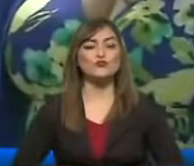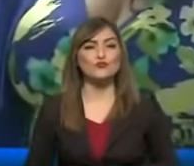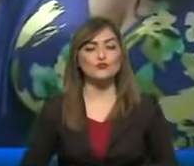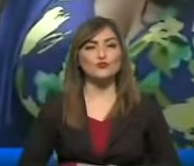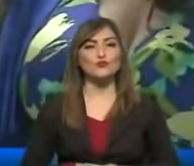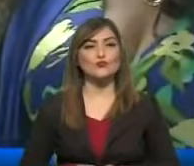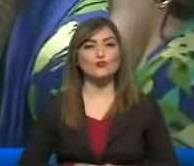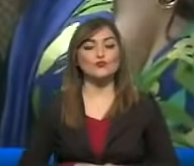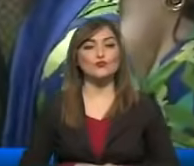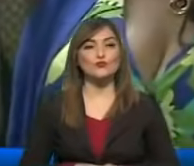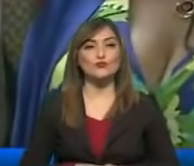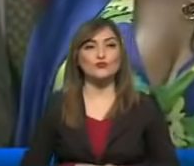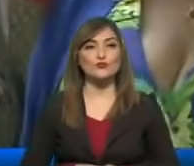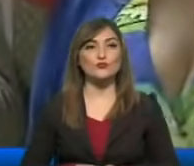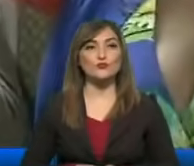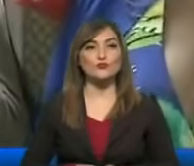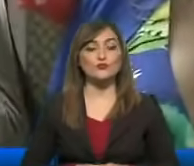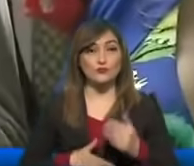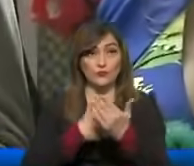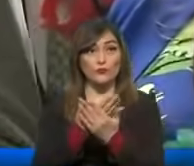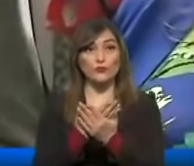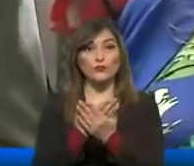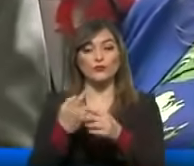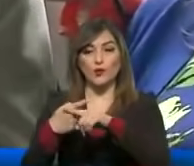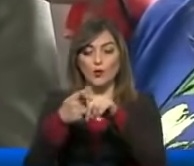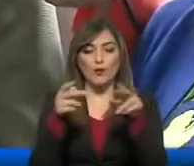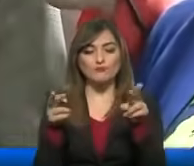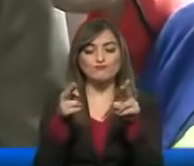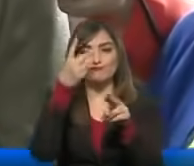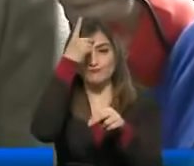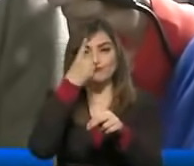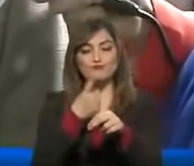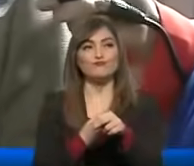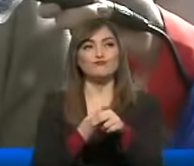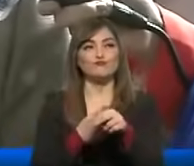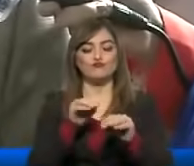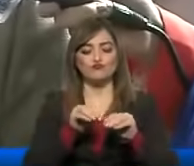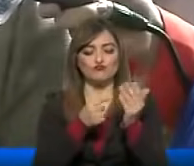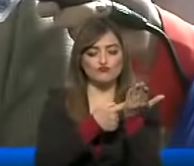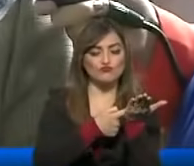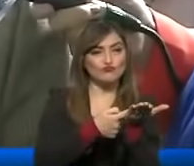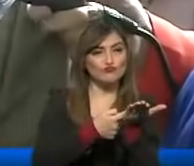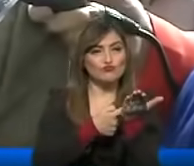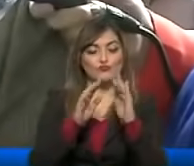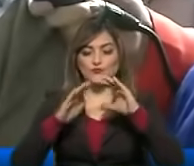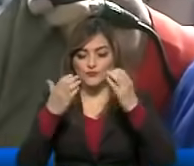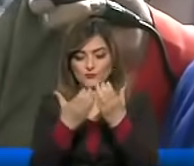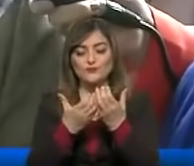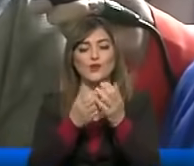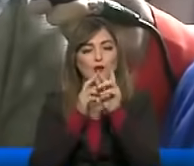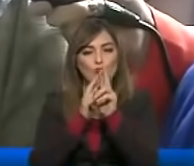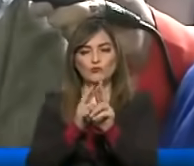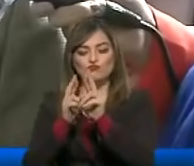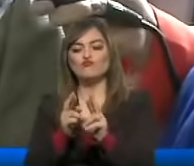se presentará las conclusiones que llegue la comisión que hoy